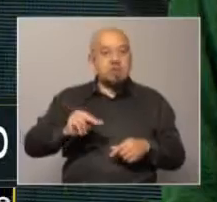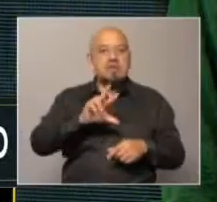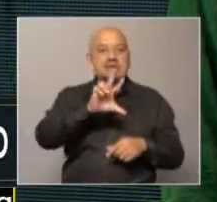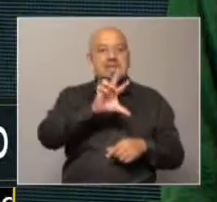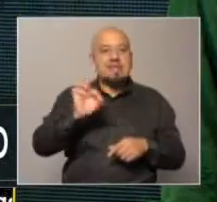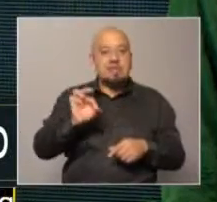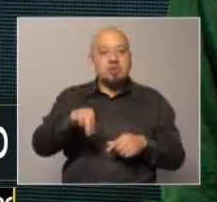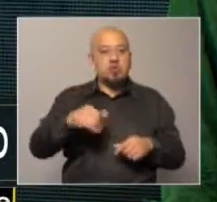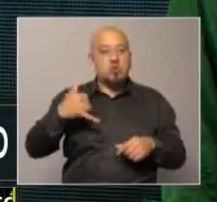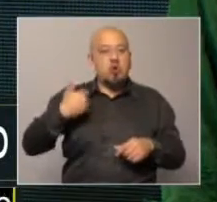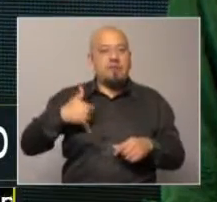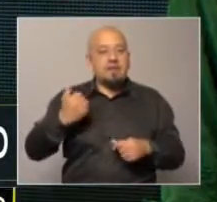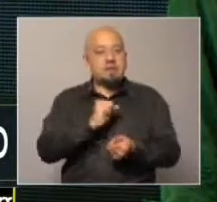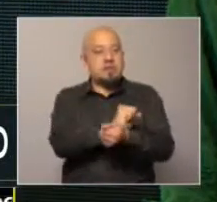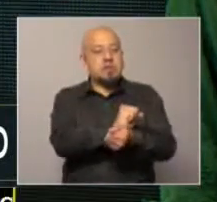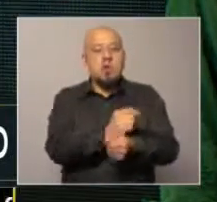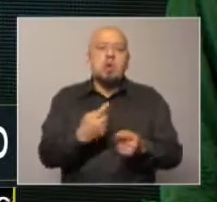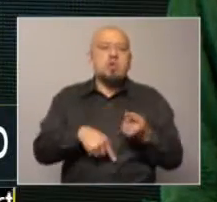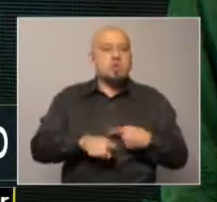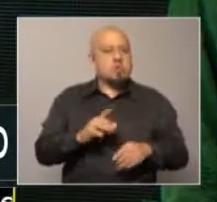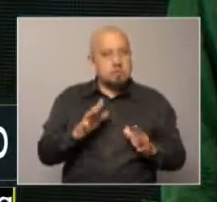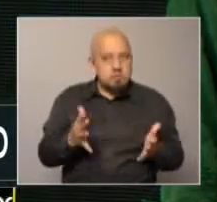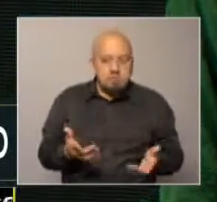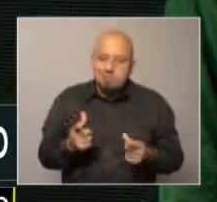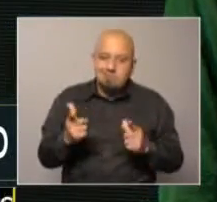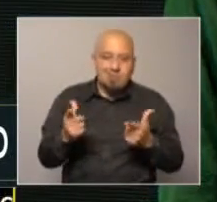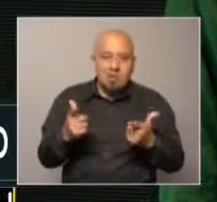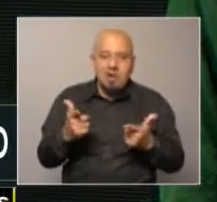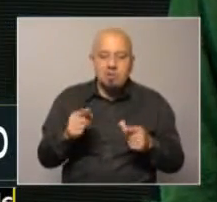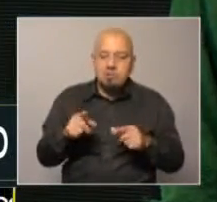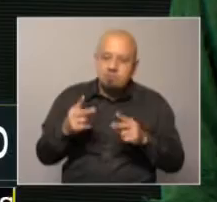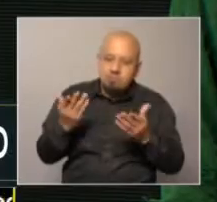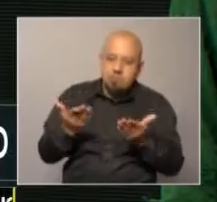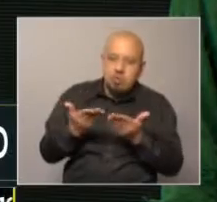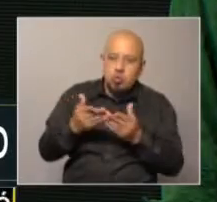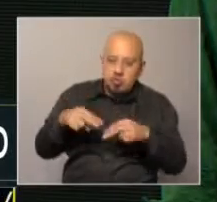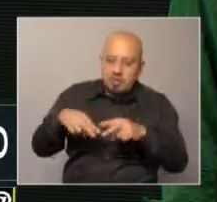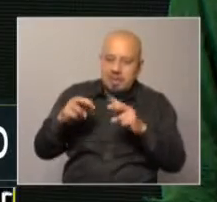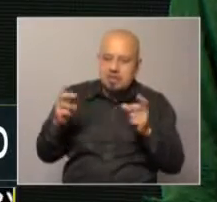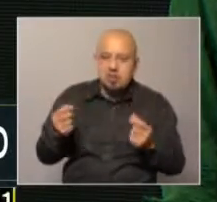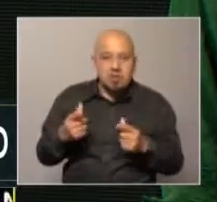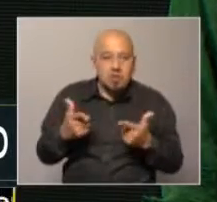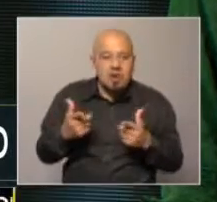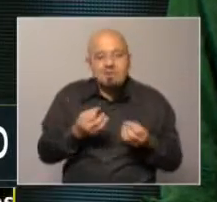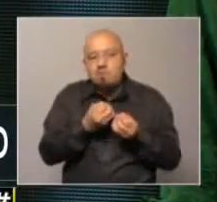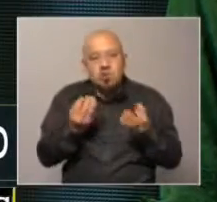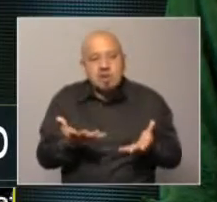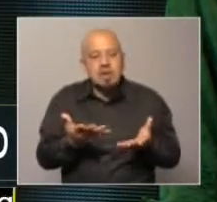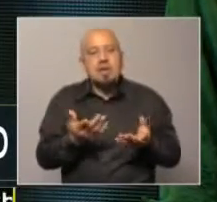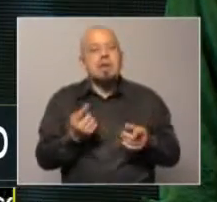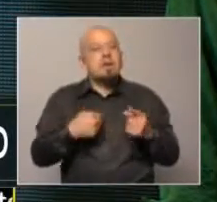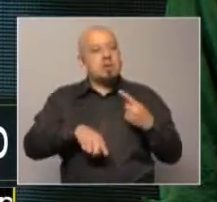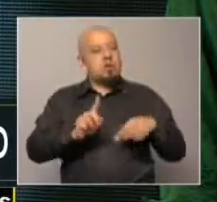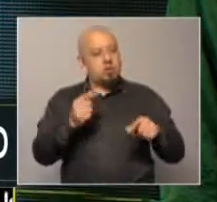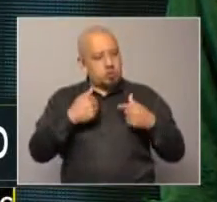Entonces, nosotros ahí, si bien no hay un estudio pormenorizado que busque, bueno, las causas del porqué,